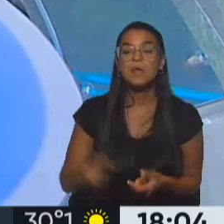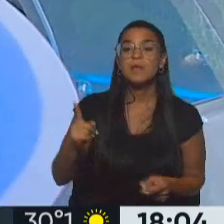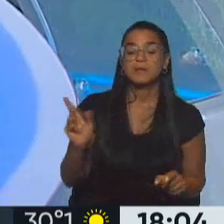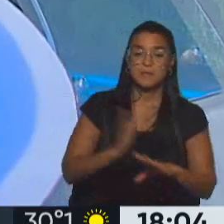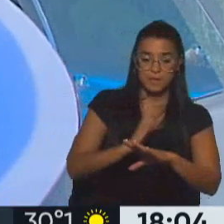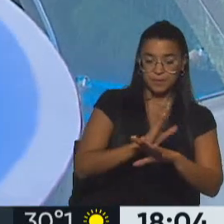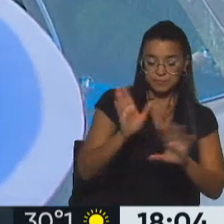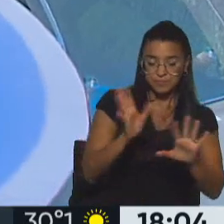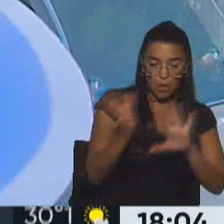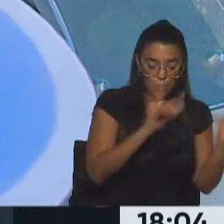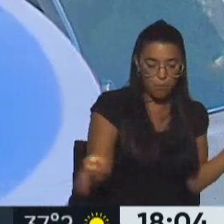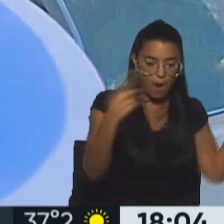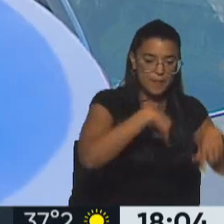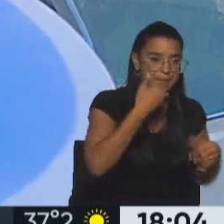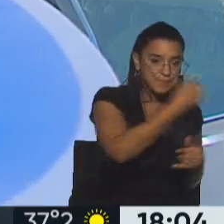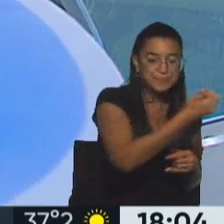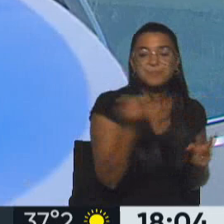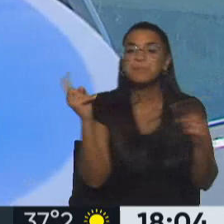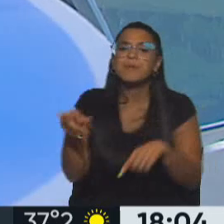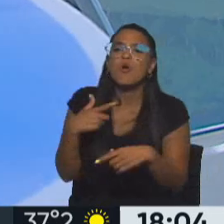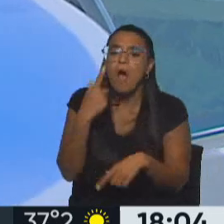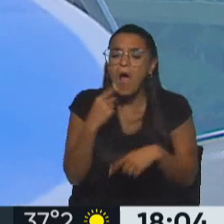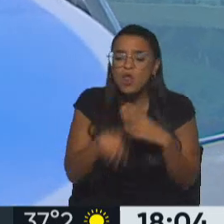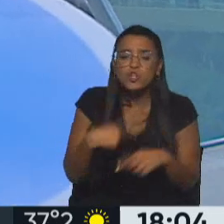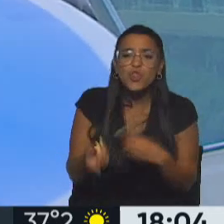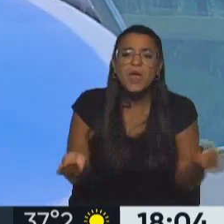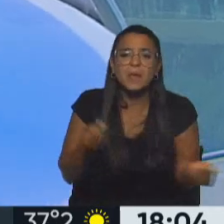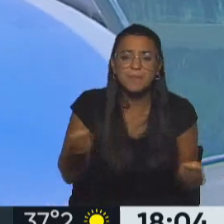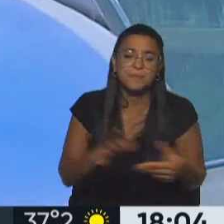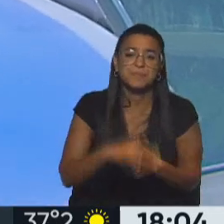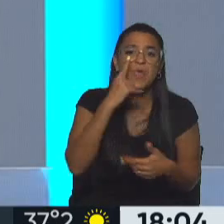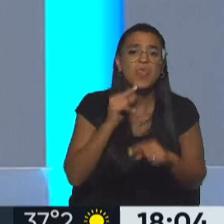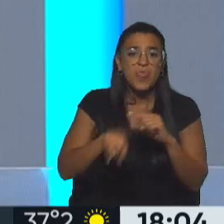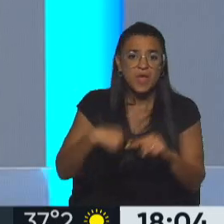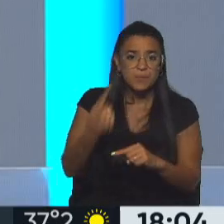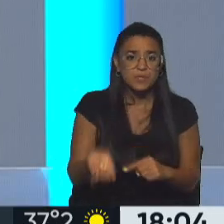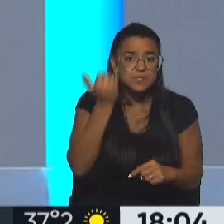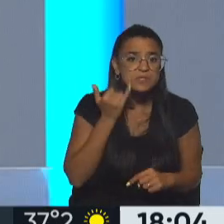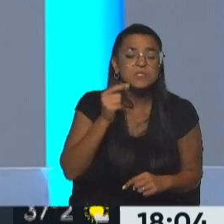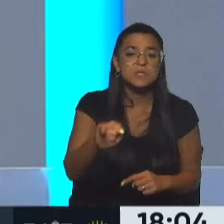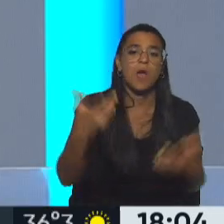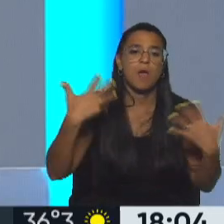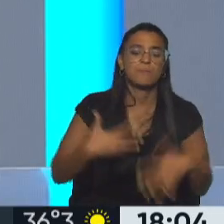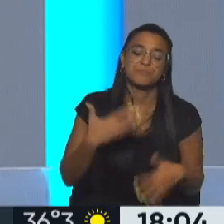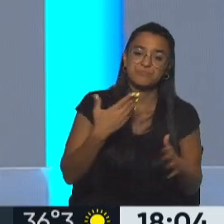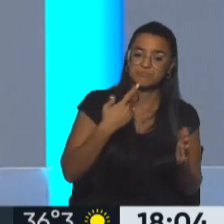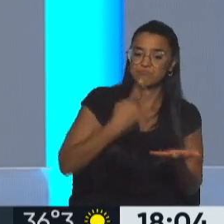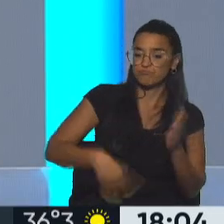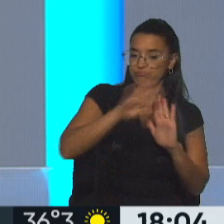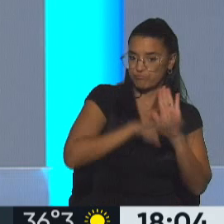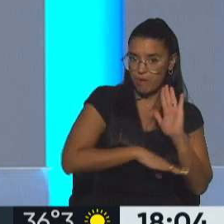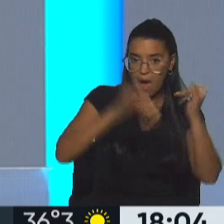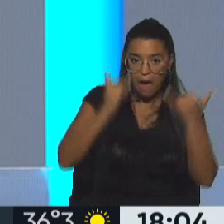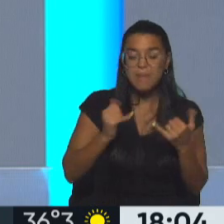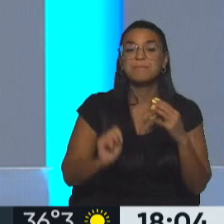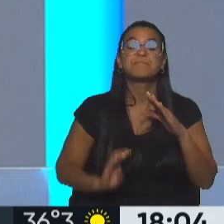logramos volver a comunicarnos Qué es el día después Leticia el día después que se tomaron Ya varias medidas entre ellas